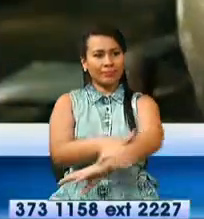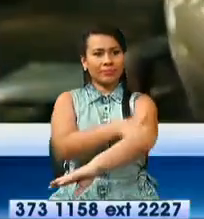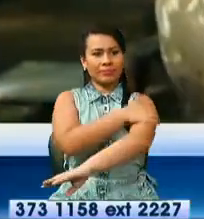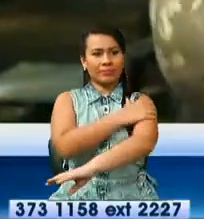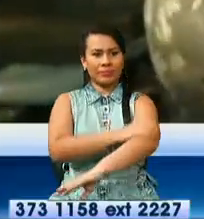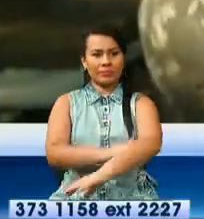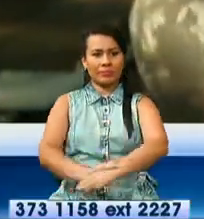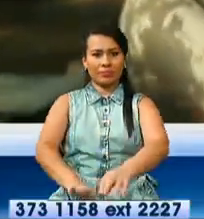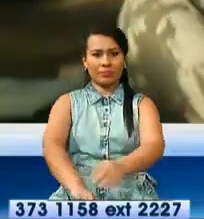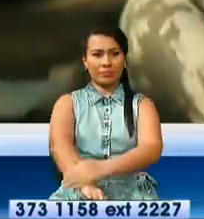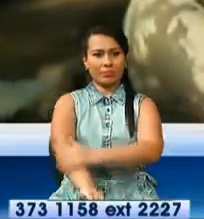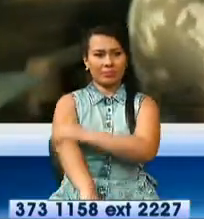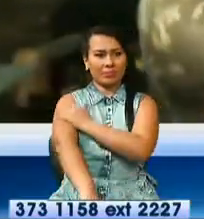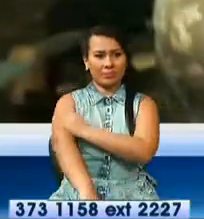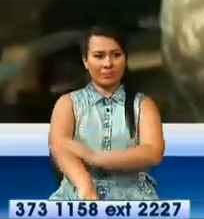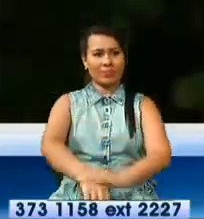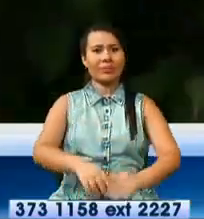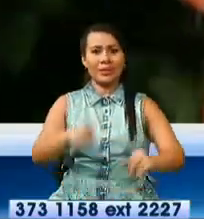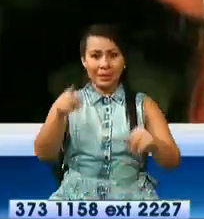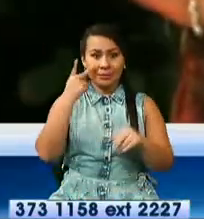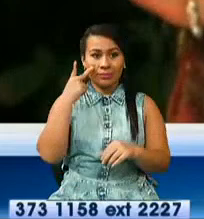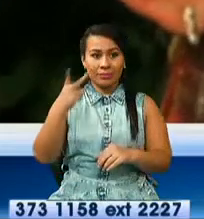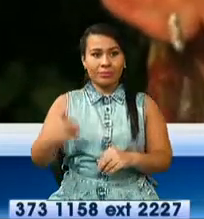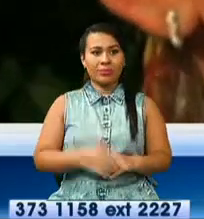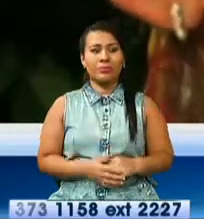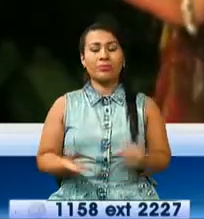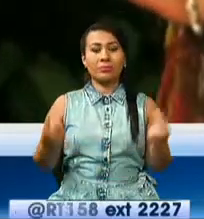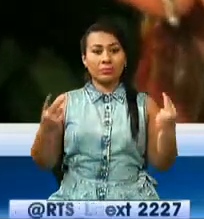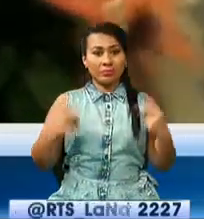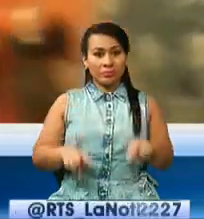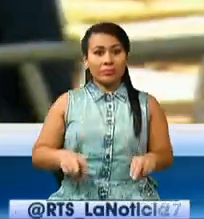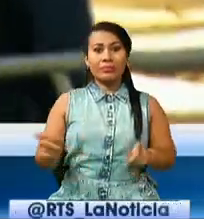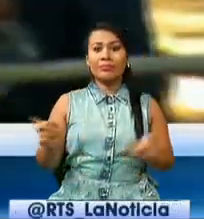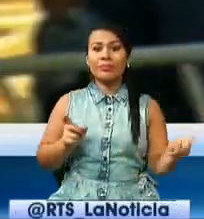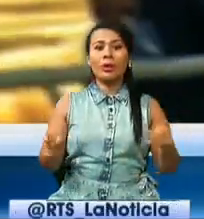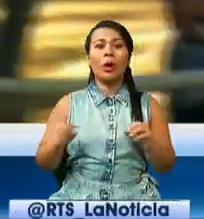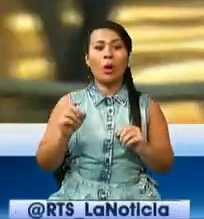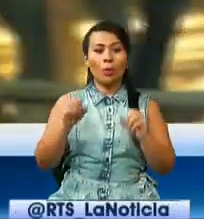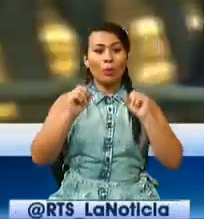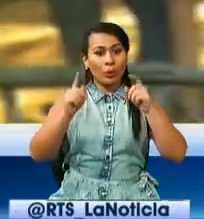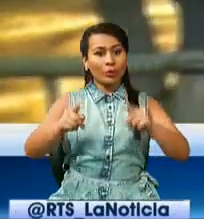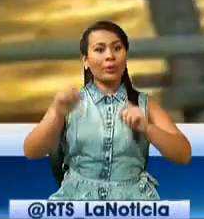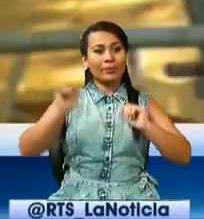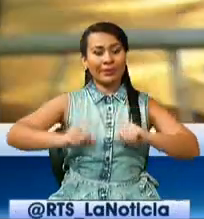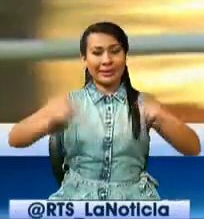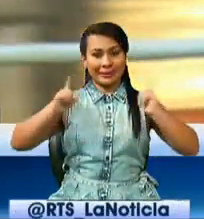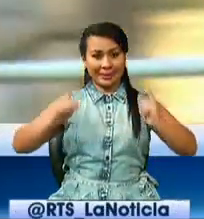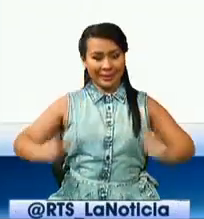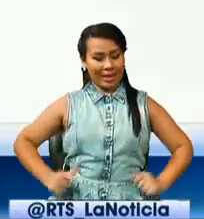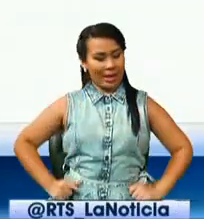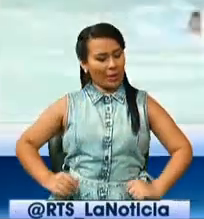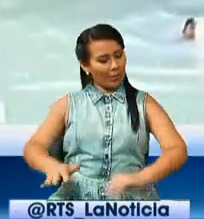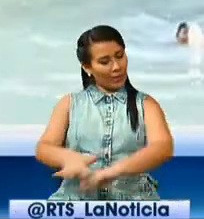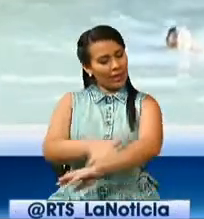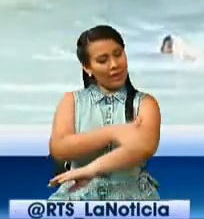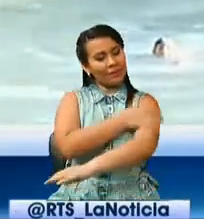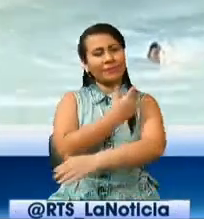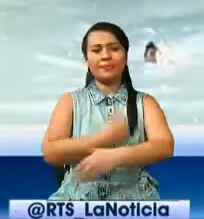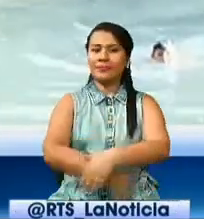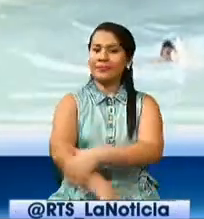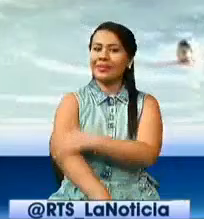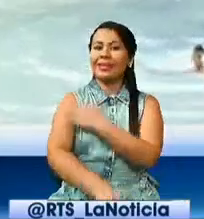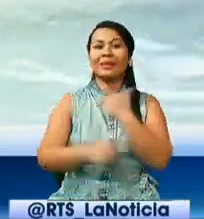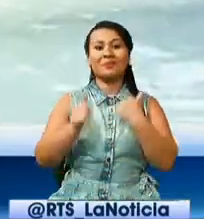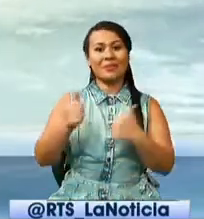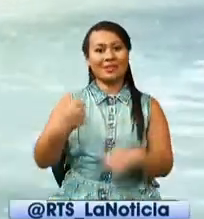llegan atraídos por la idea de que sus aguas tienen muchas propiedades beneficiosas para la salud y la piel. Nos dijeron que es bueno para la piel,